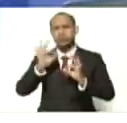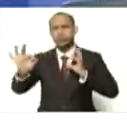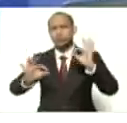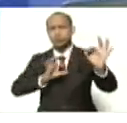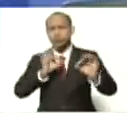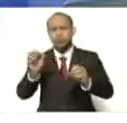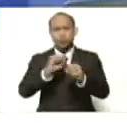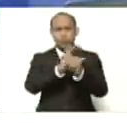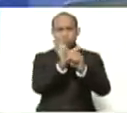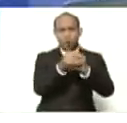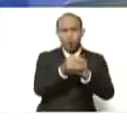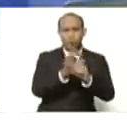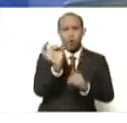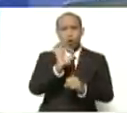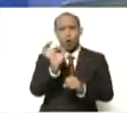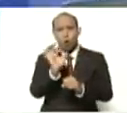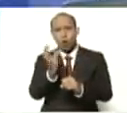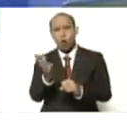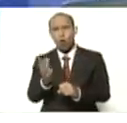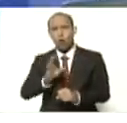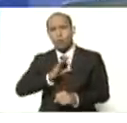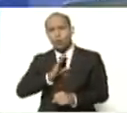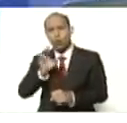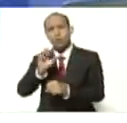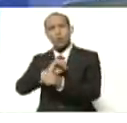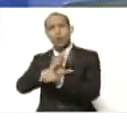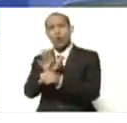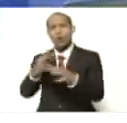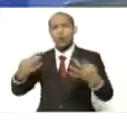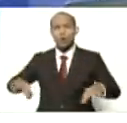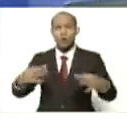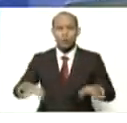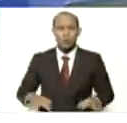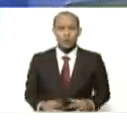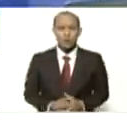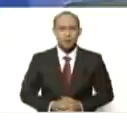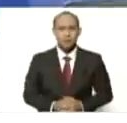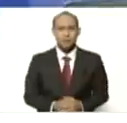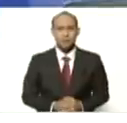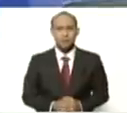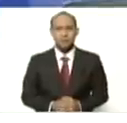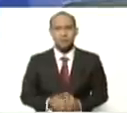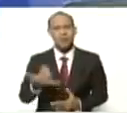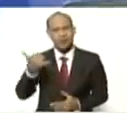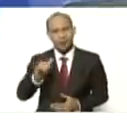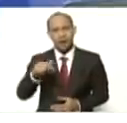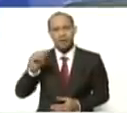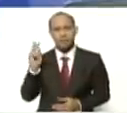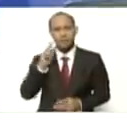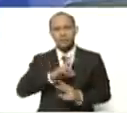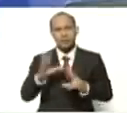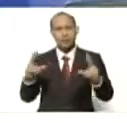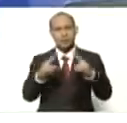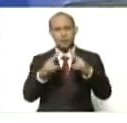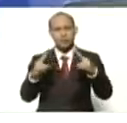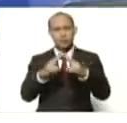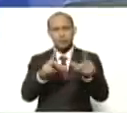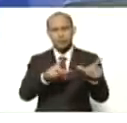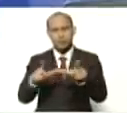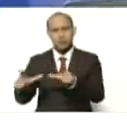brasilera p1 p2 o si es el comité normal que ya venimos conociendo